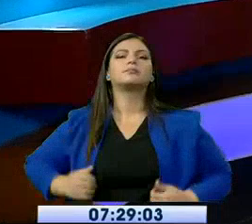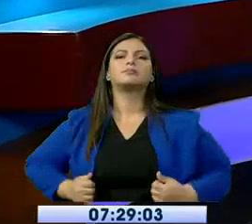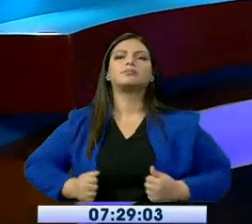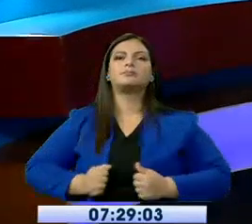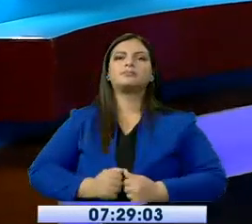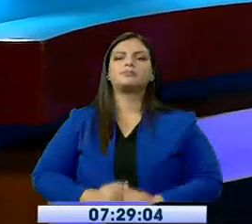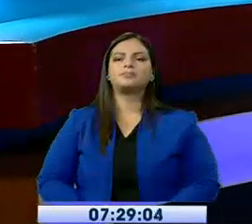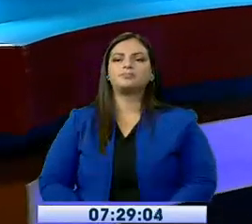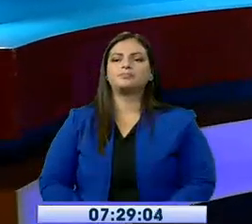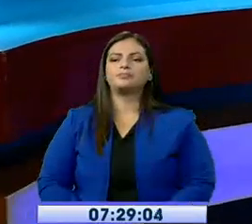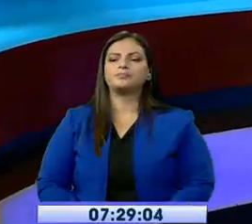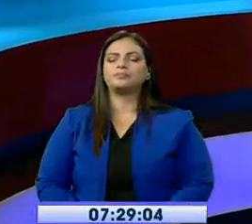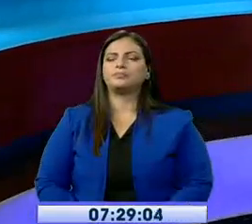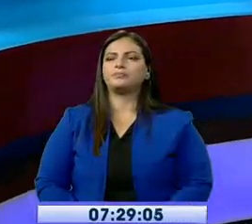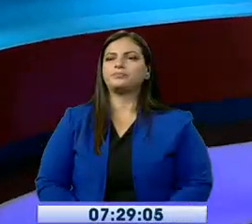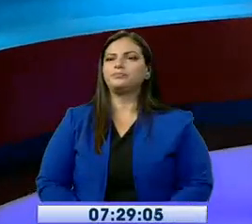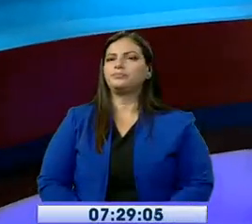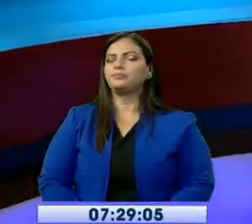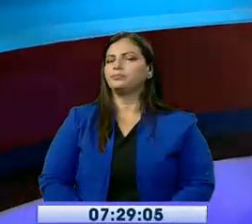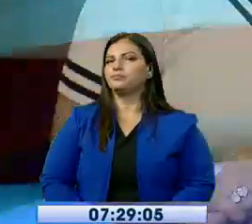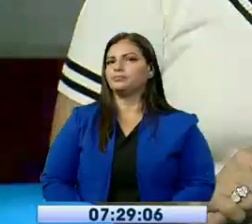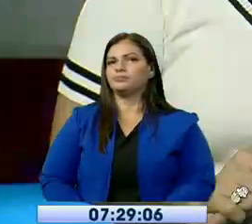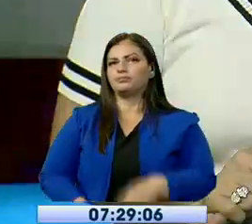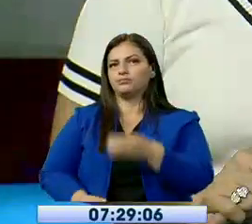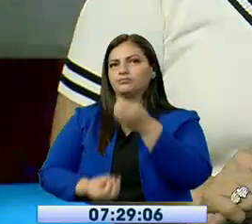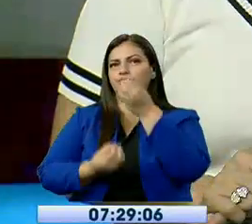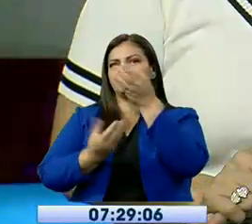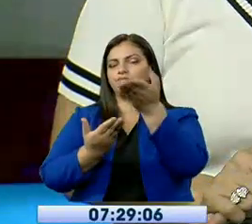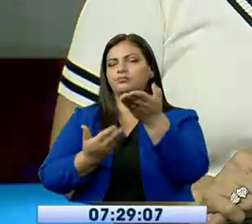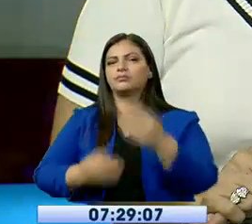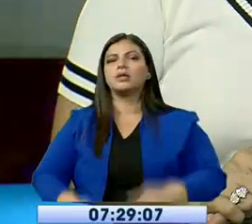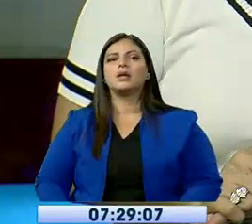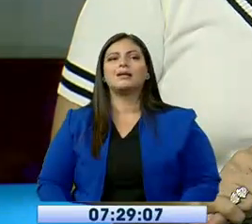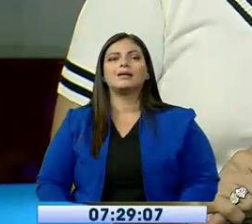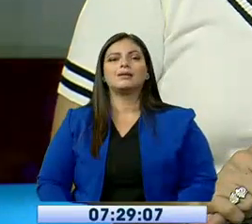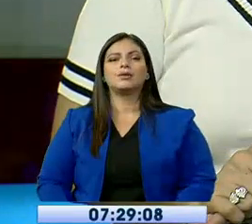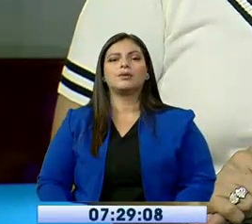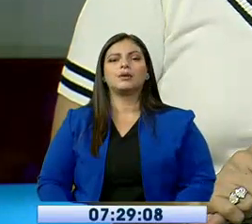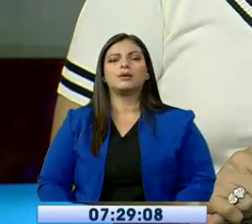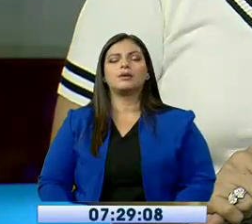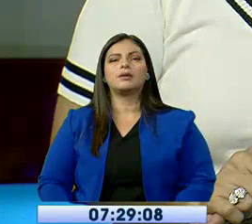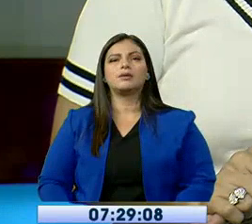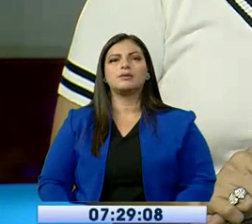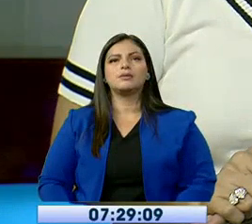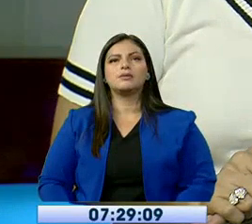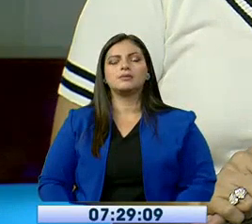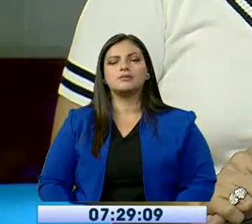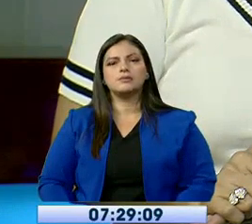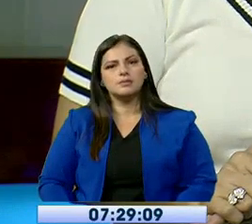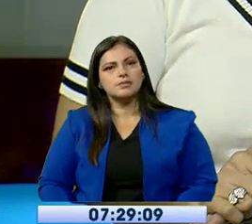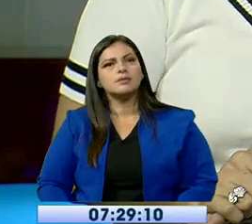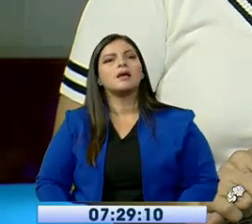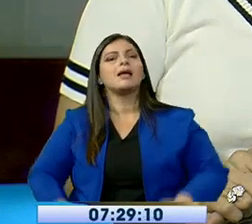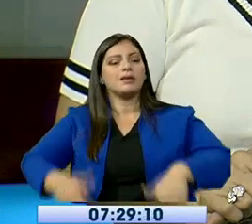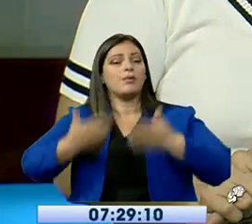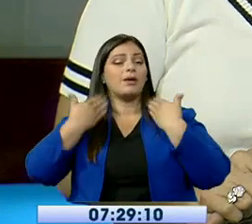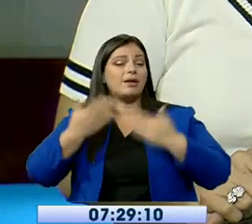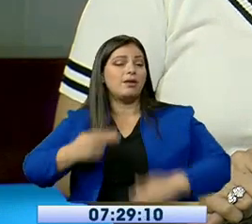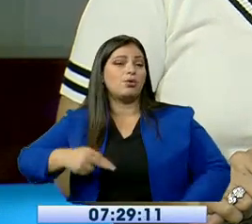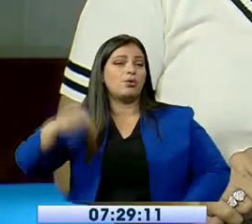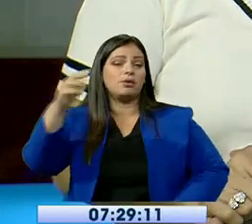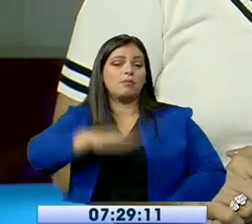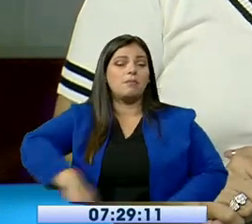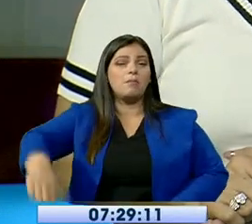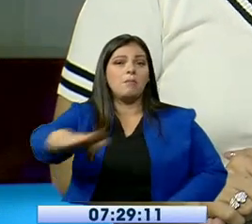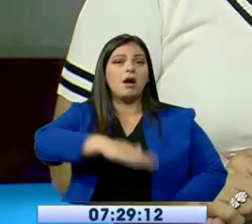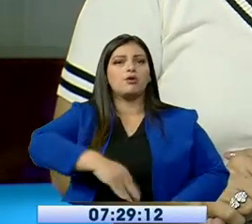Un aparatoso accidente de tránsito entre dos vehículos se registró en las calles Costanera y La Cuarta, en la ciudadela Quisquiza, al norte de Guayaquil.